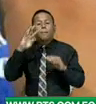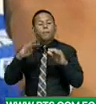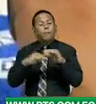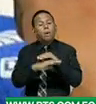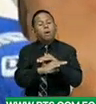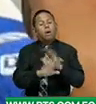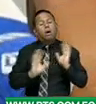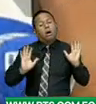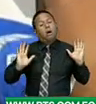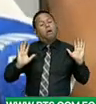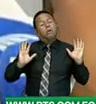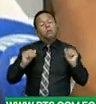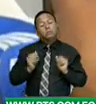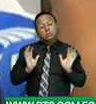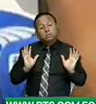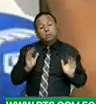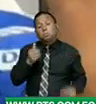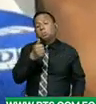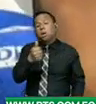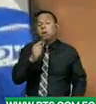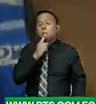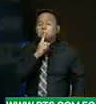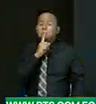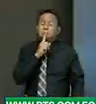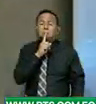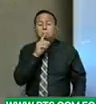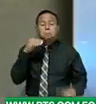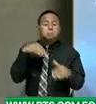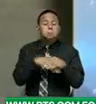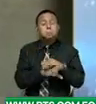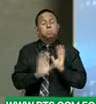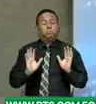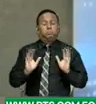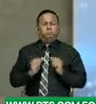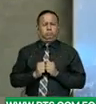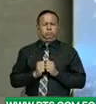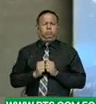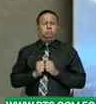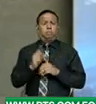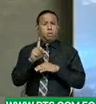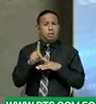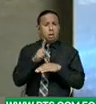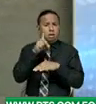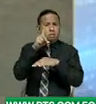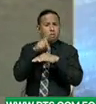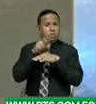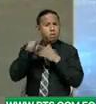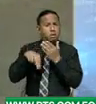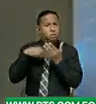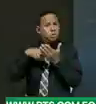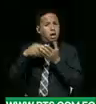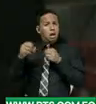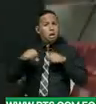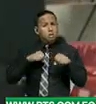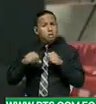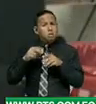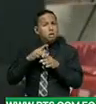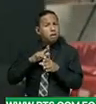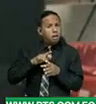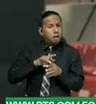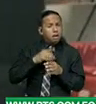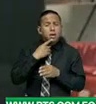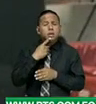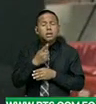personas directamente que ingresan a un hospital Por ese motivo el director nacional de gestión de riesgos señala que la toma de